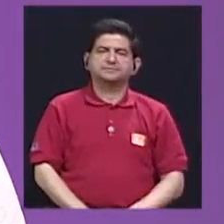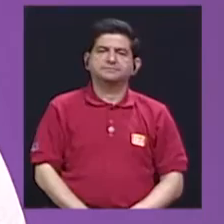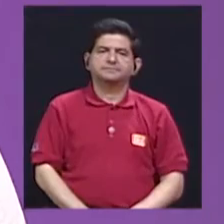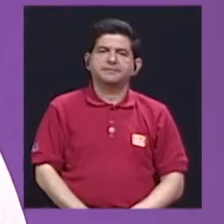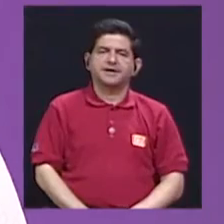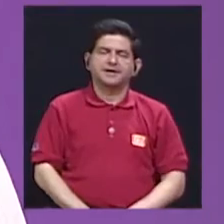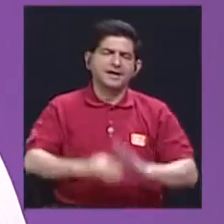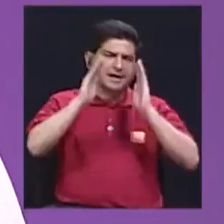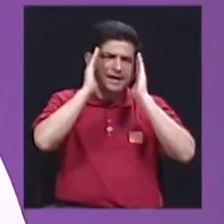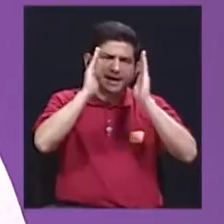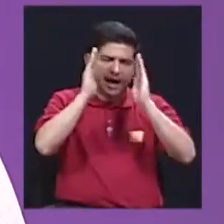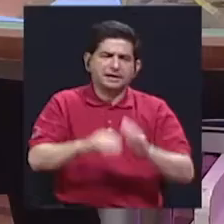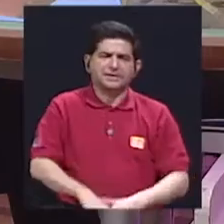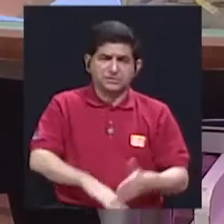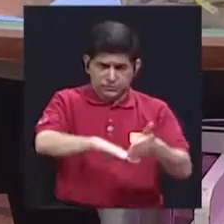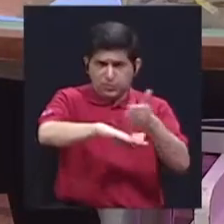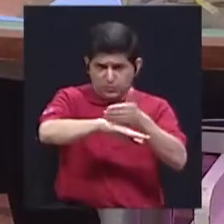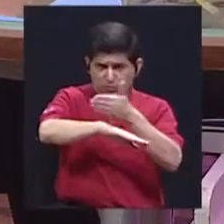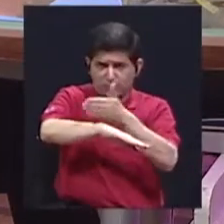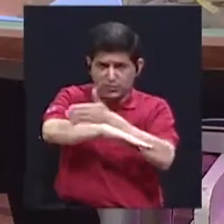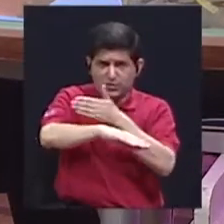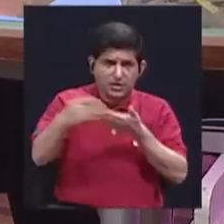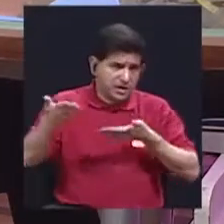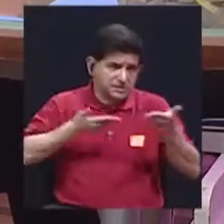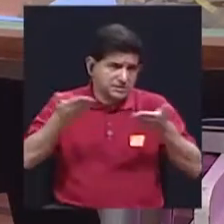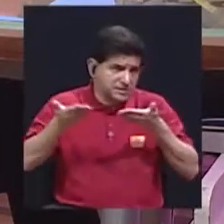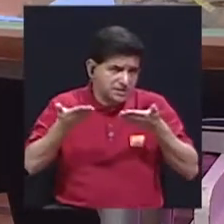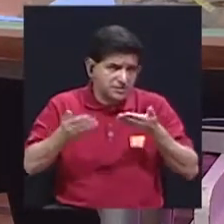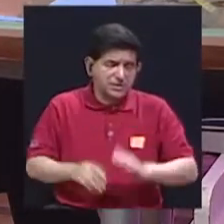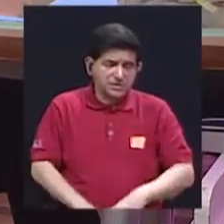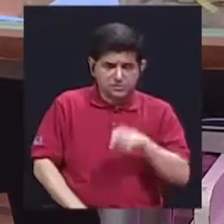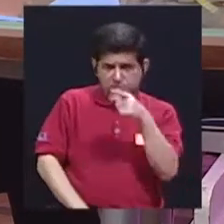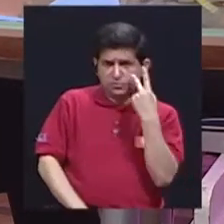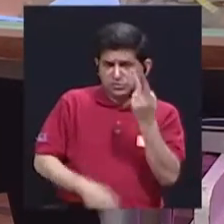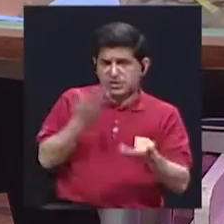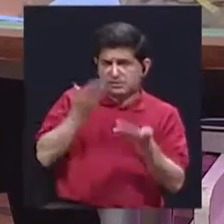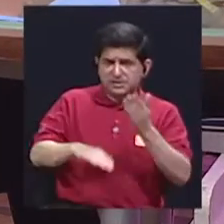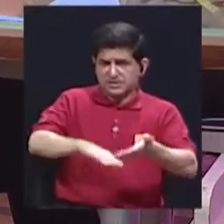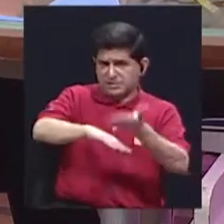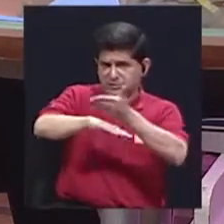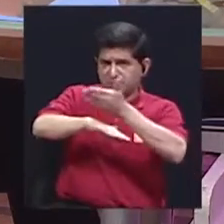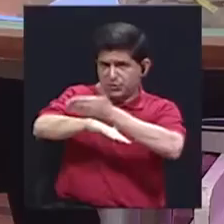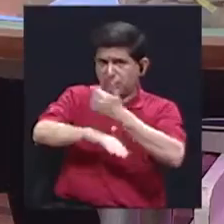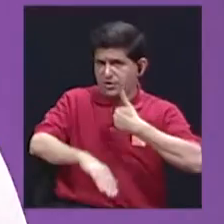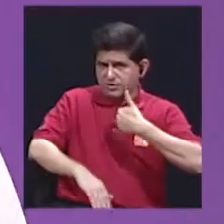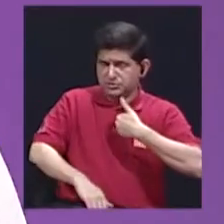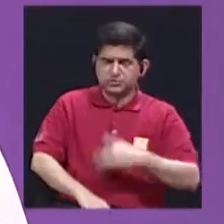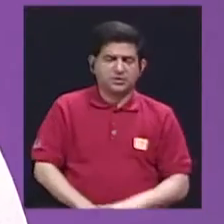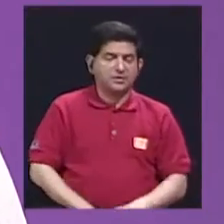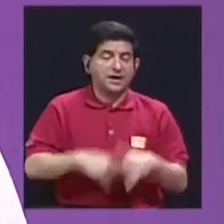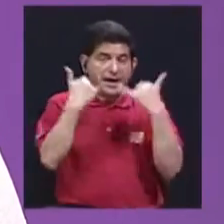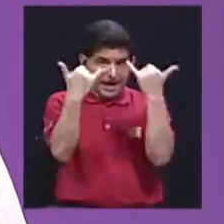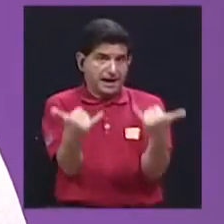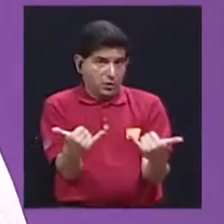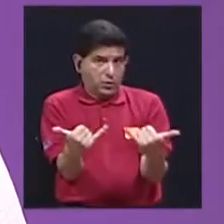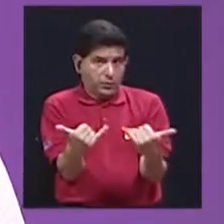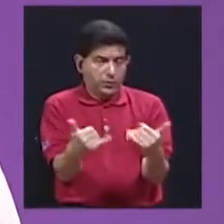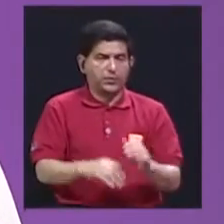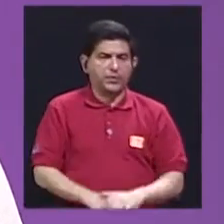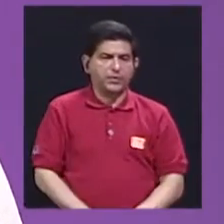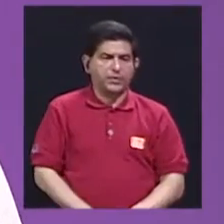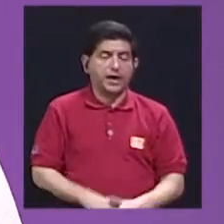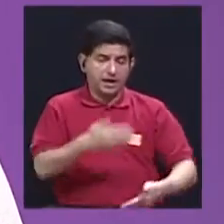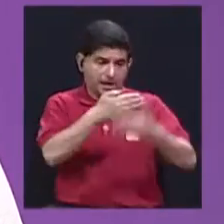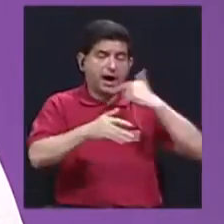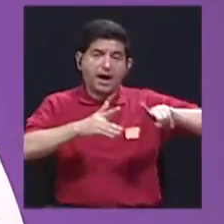en cuanto a la atención ha mejorado los servicios han visto ustedes algún avance en progreso bueno ahora digamos como